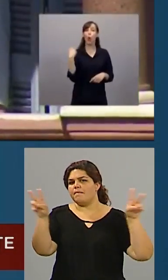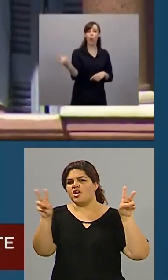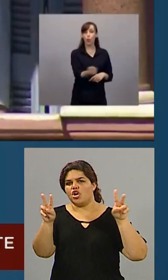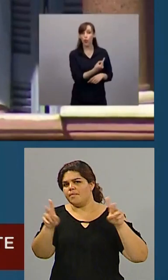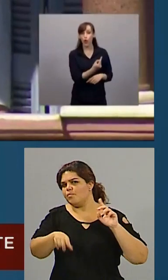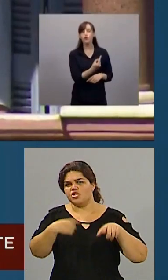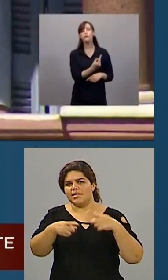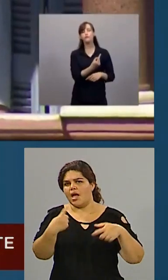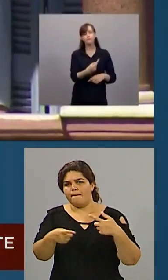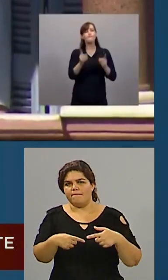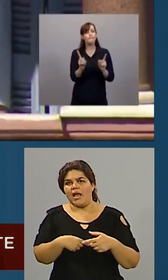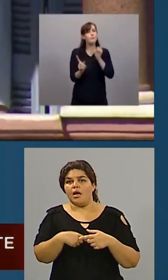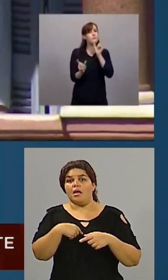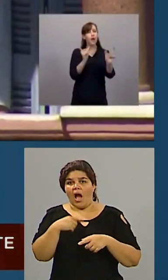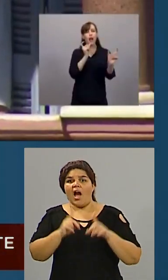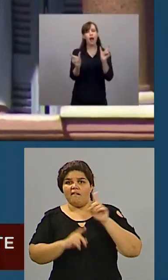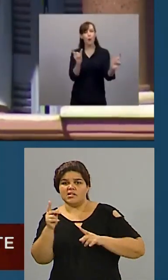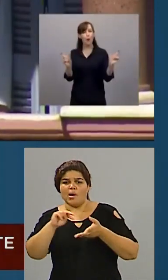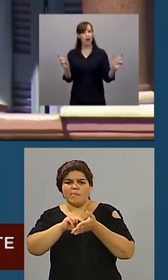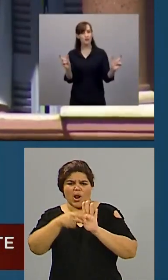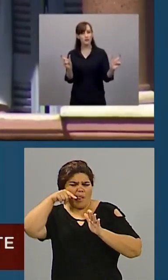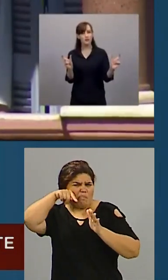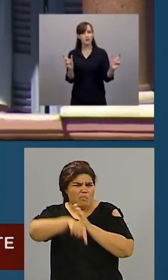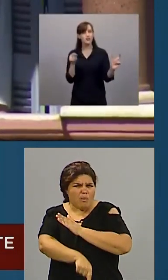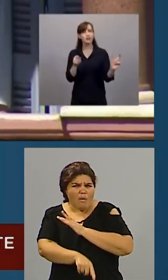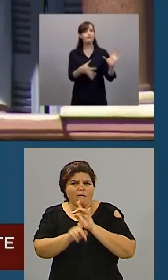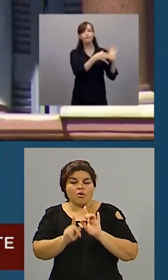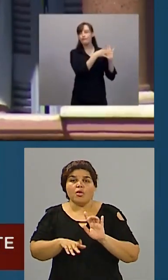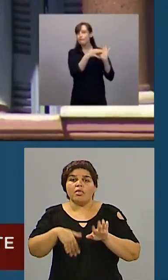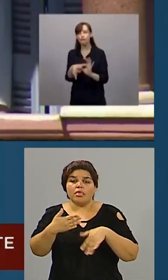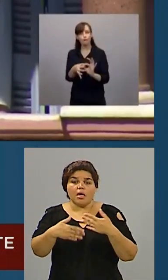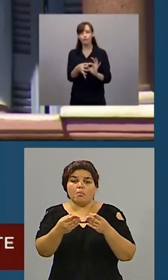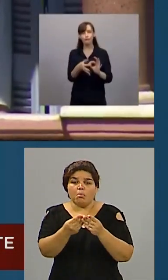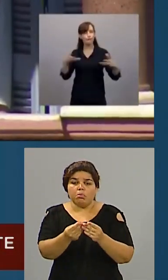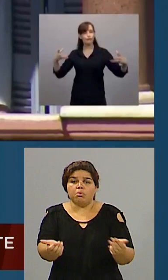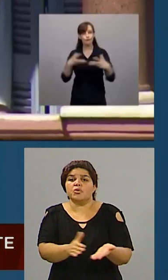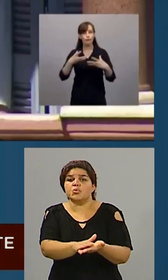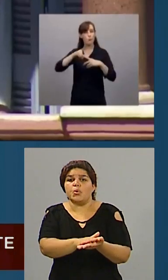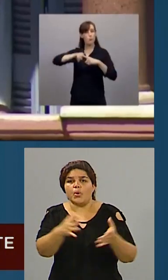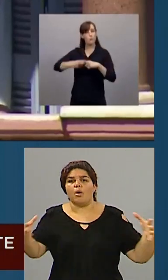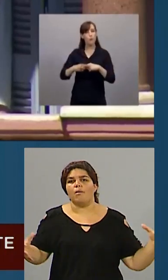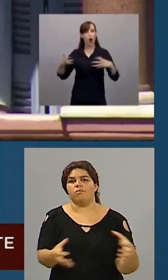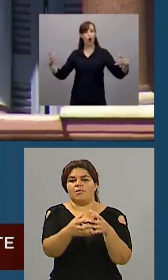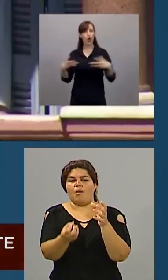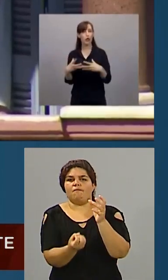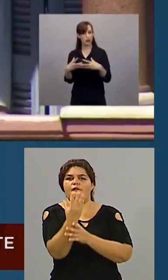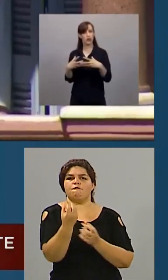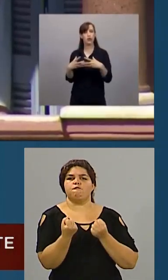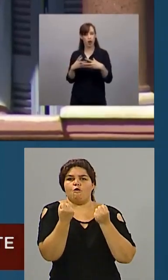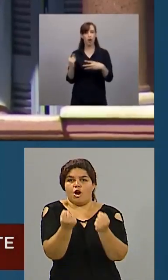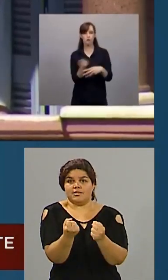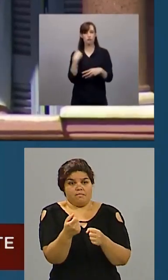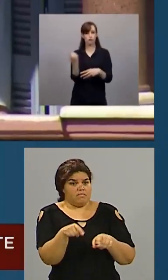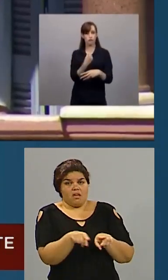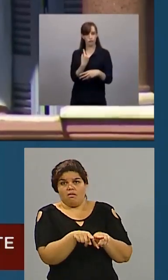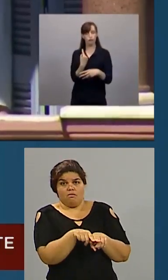de reconstruirse y de reconstruir y generar nuevos liderazgos a partir de sus derrotas.